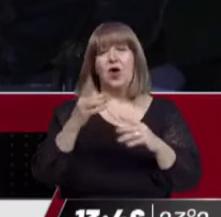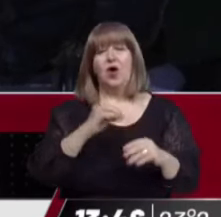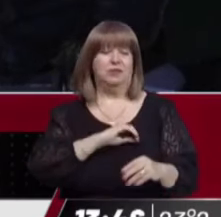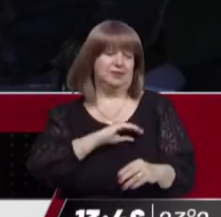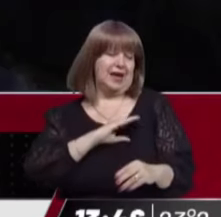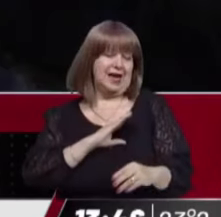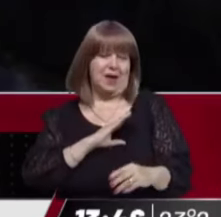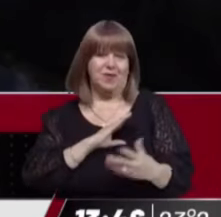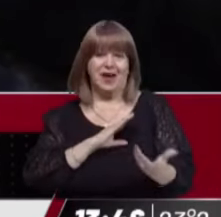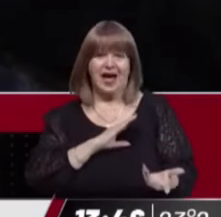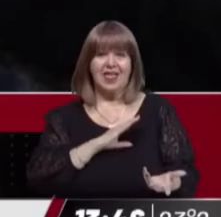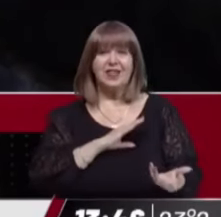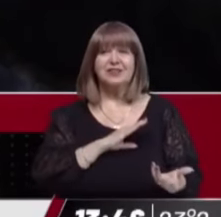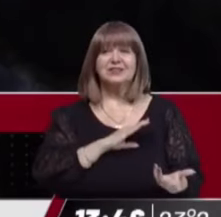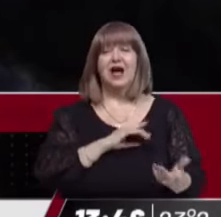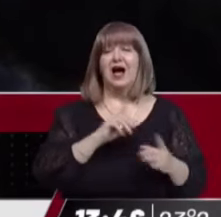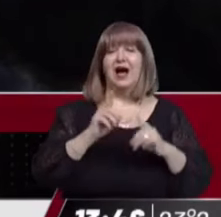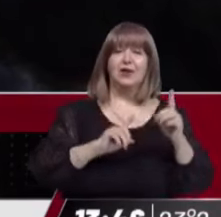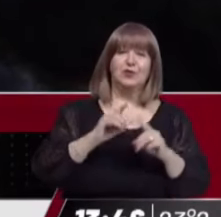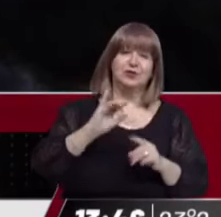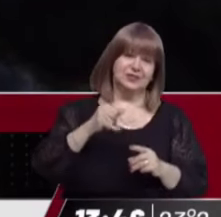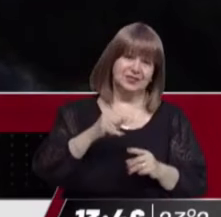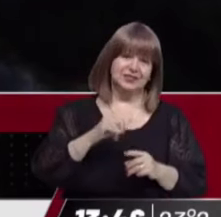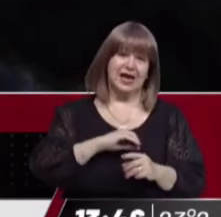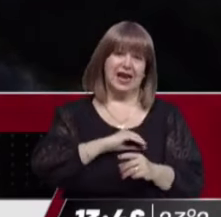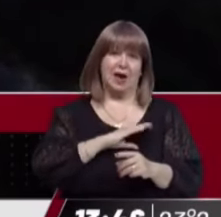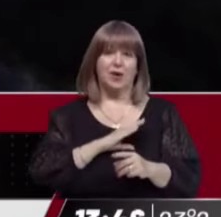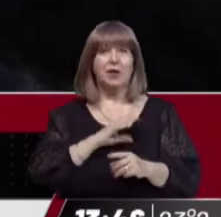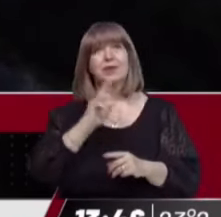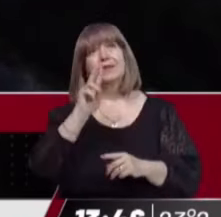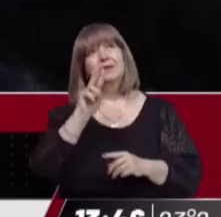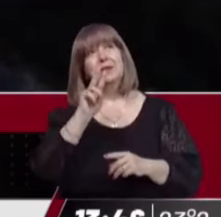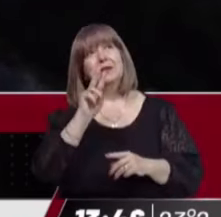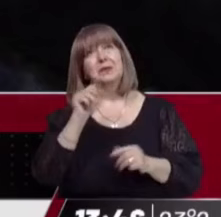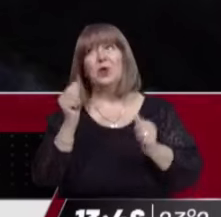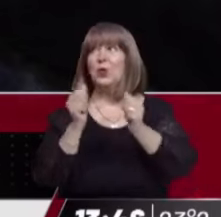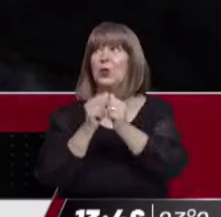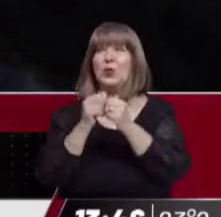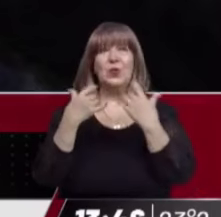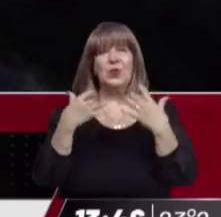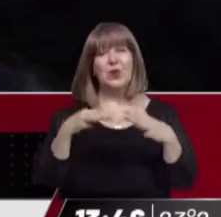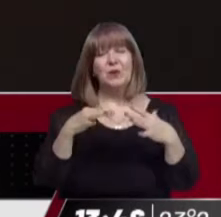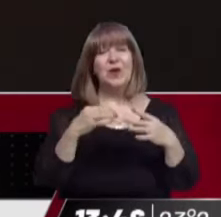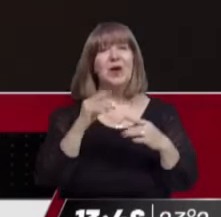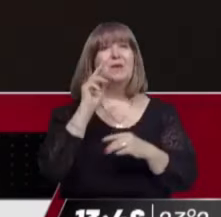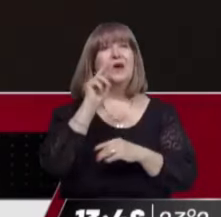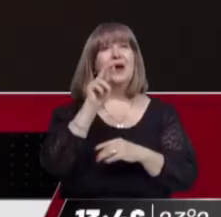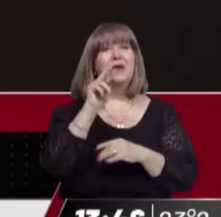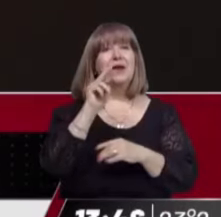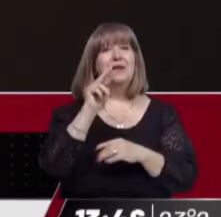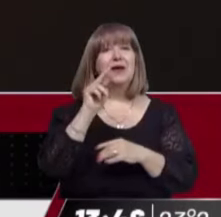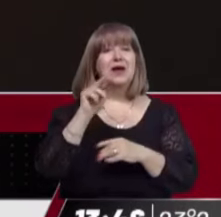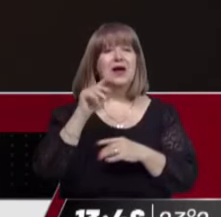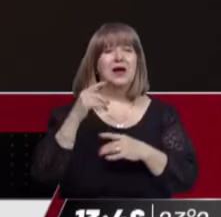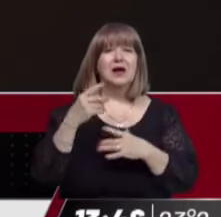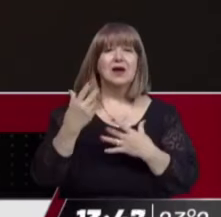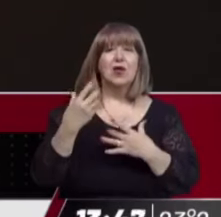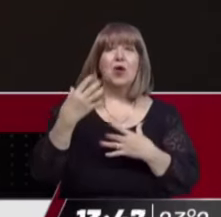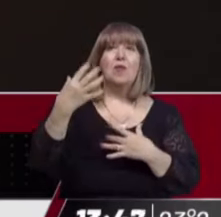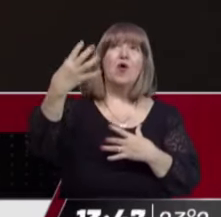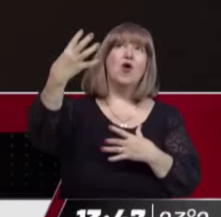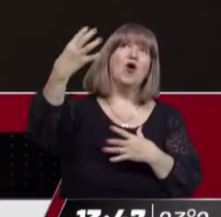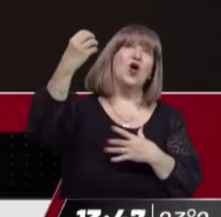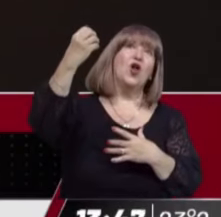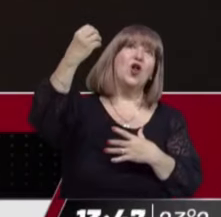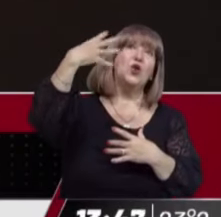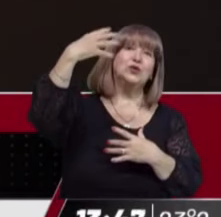les hablaba recién, aunque no en todos los casos. Y también para aprovechar cómo se ve al otro bajo la luz